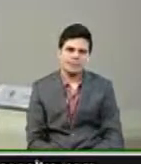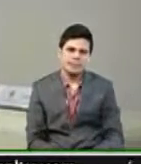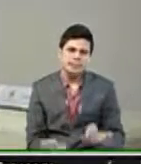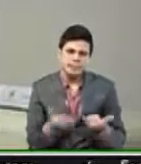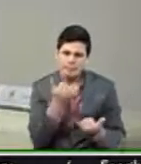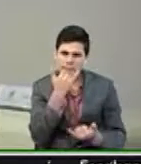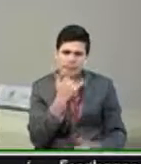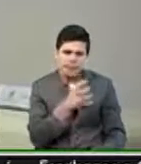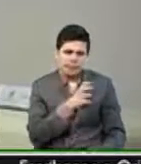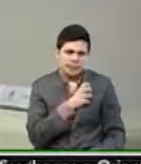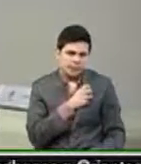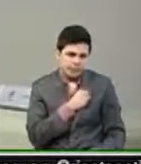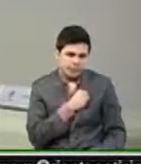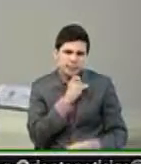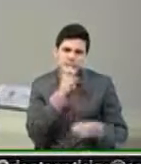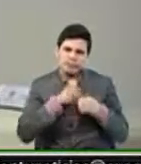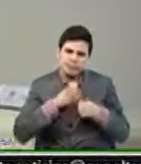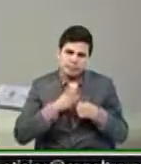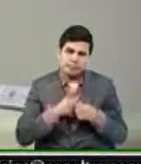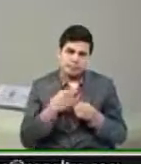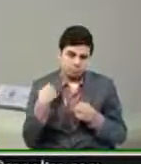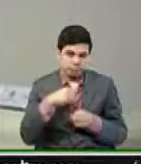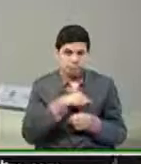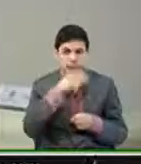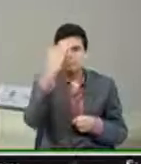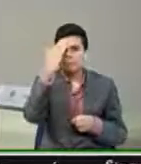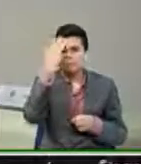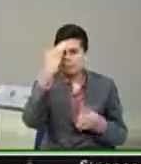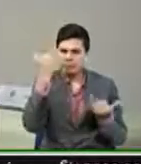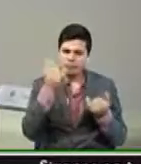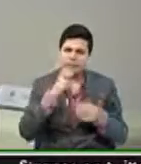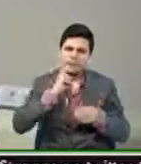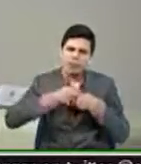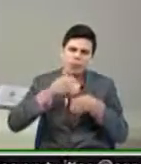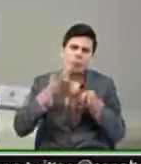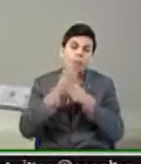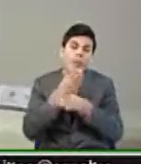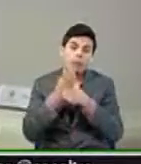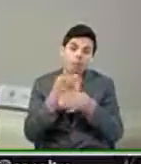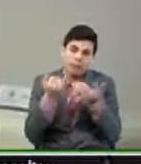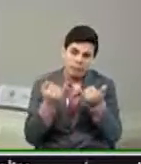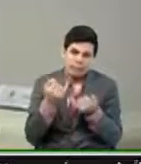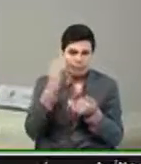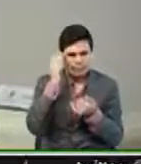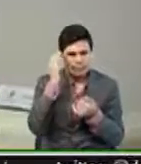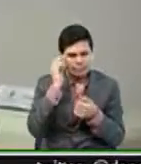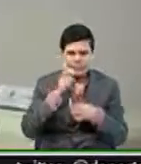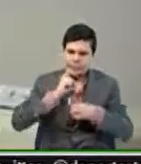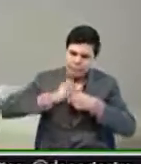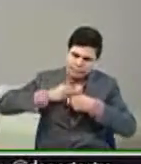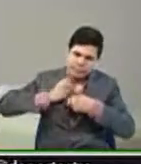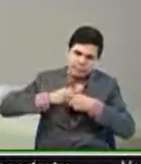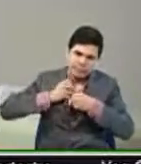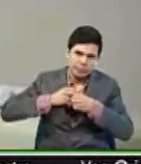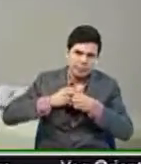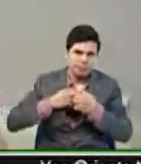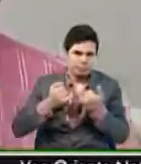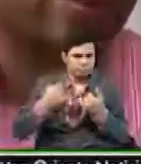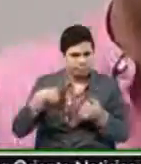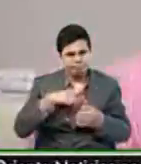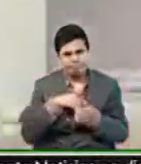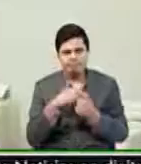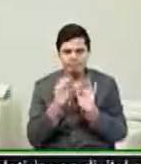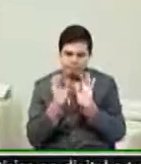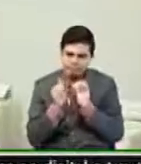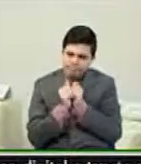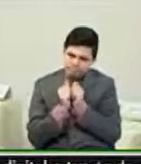lo lamentamos y bueno, sabemos que los momentos que tienen que estar pasando son muy difíciles y lo estamos